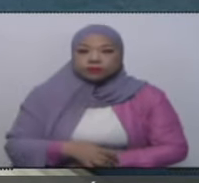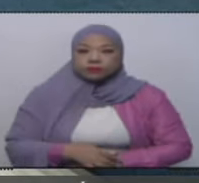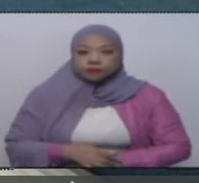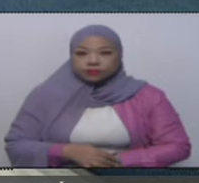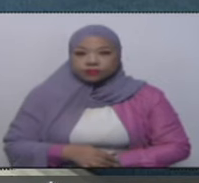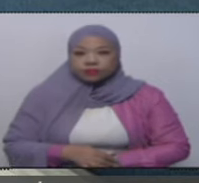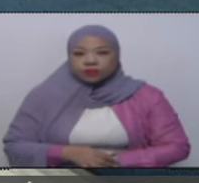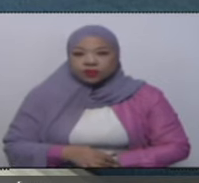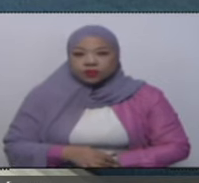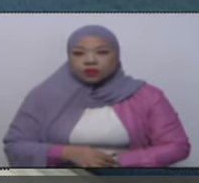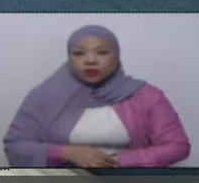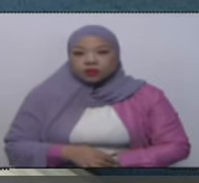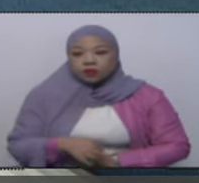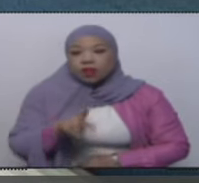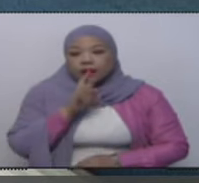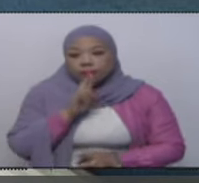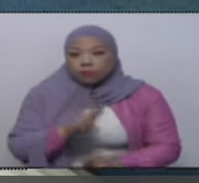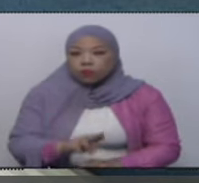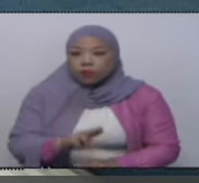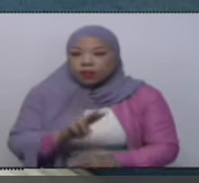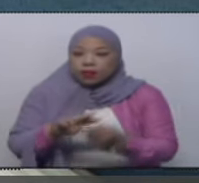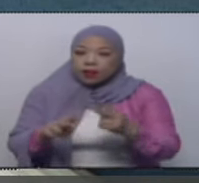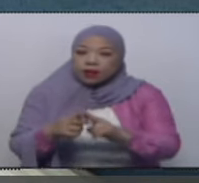Salam aleikum.